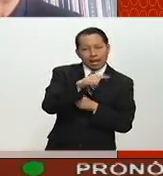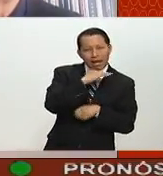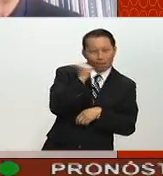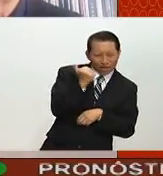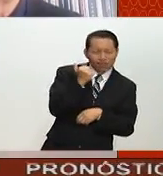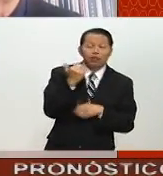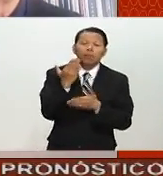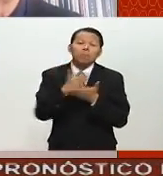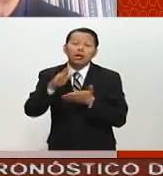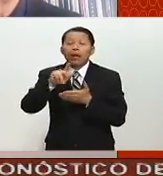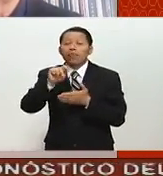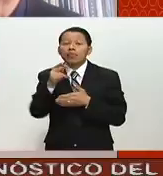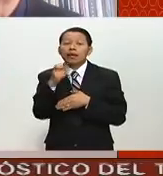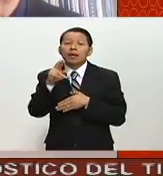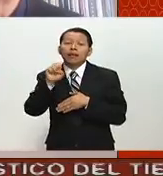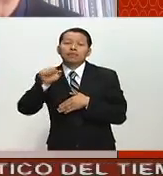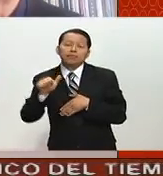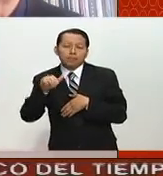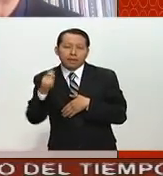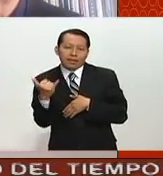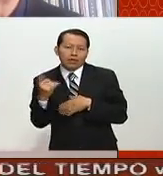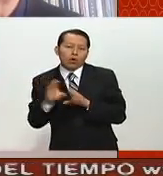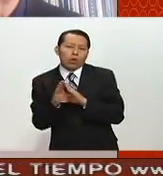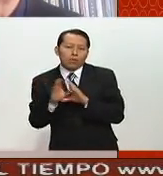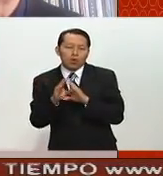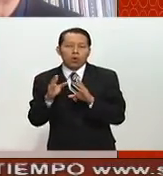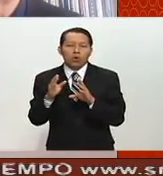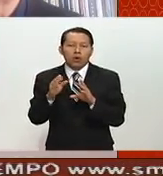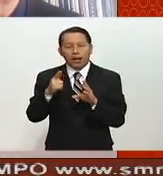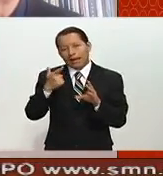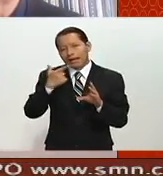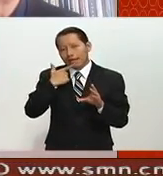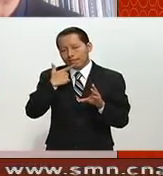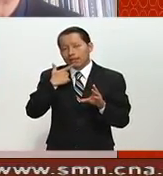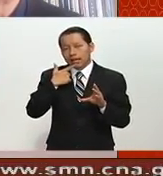pues Theresa May del lado pues de Gran